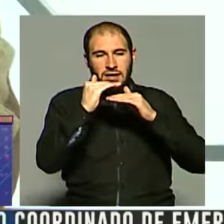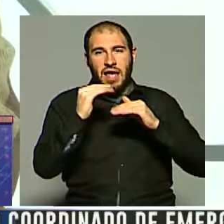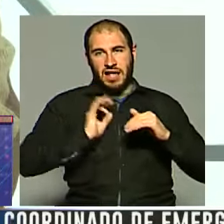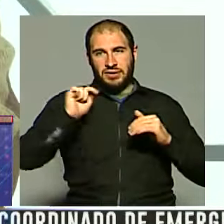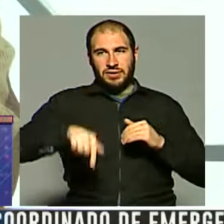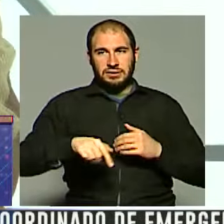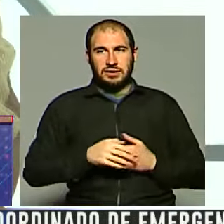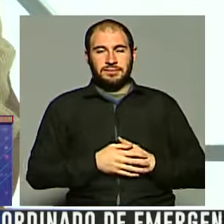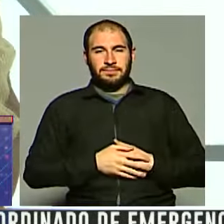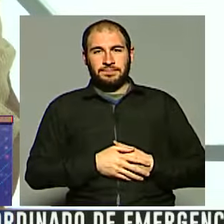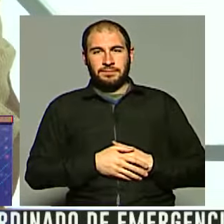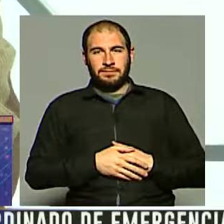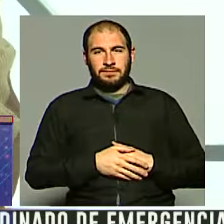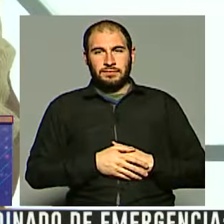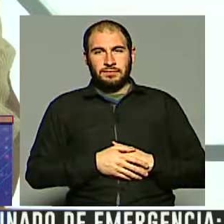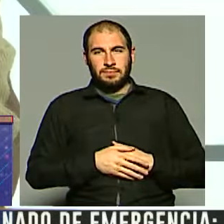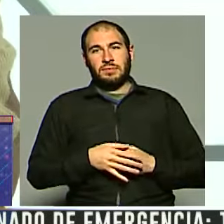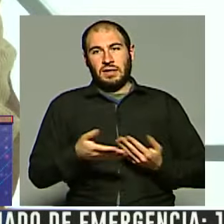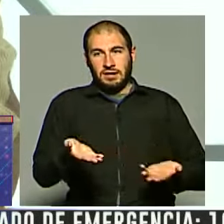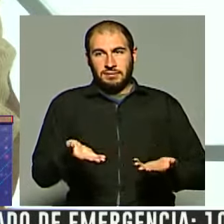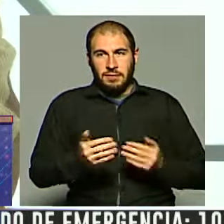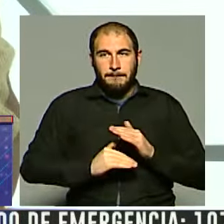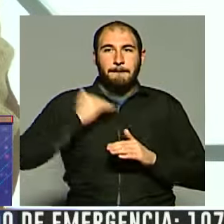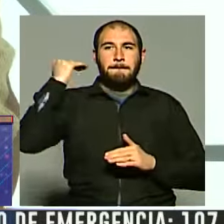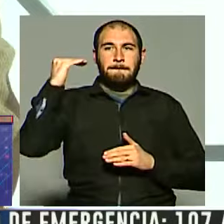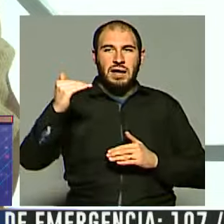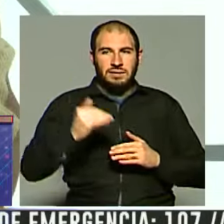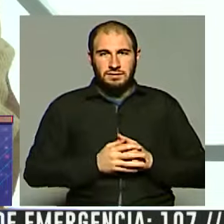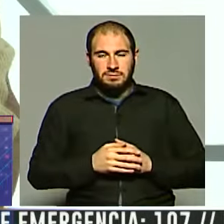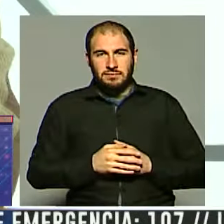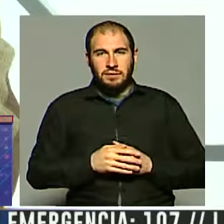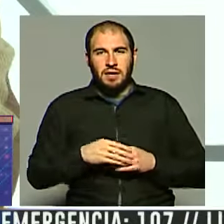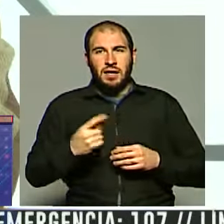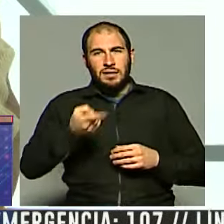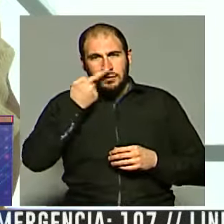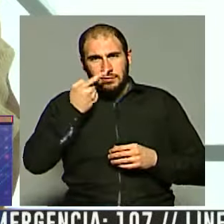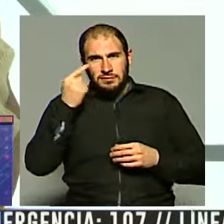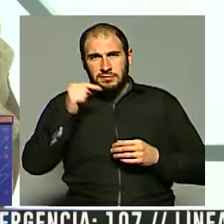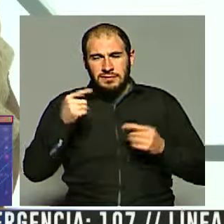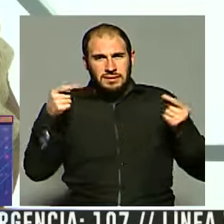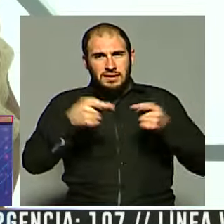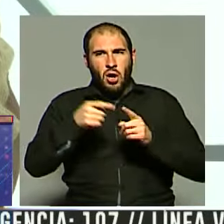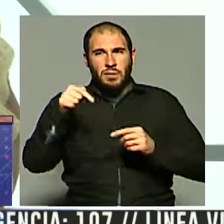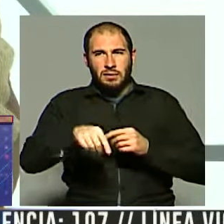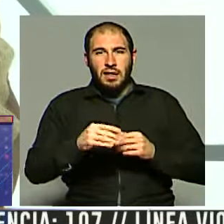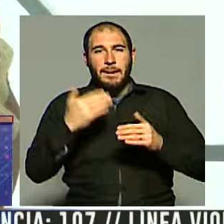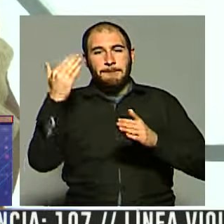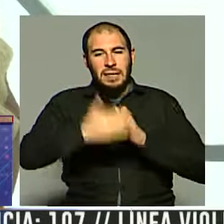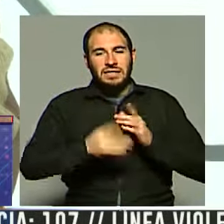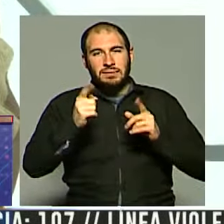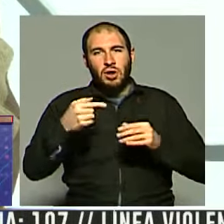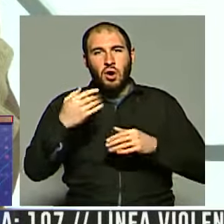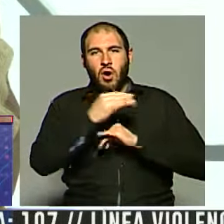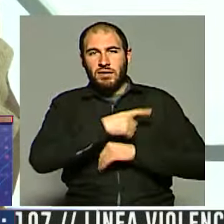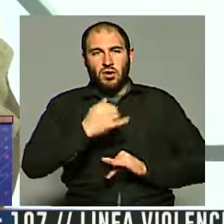año, con lo cual evidentemente ha superado ampliamente las expectativas que habían a principio de año, incluso la meta y los pronósticos